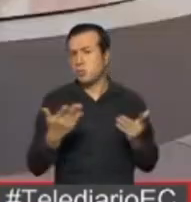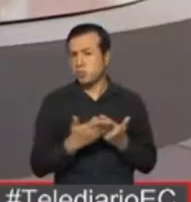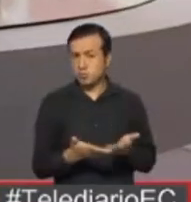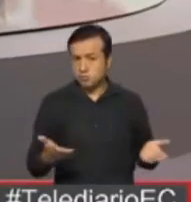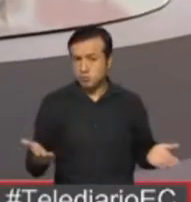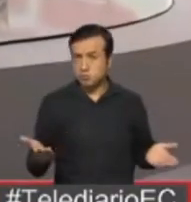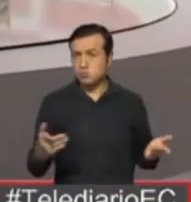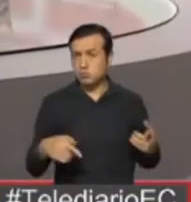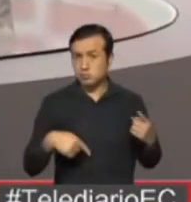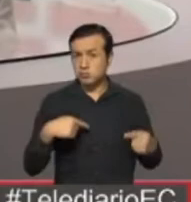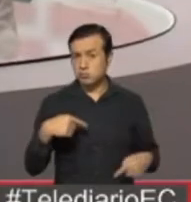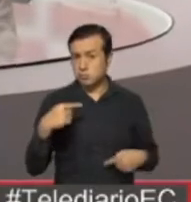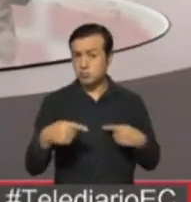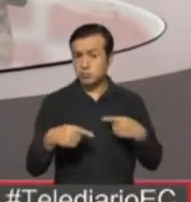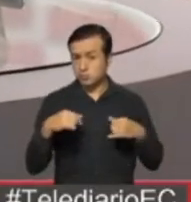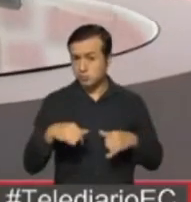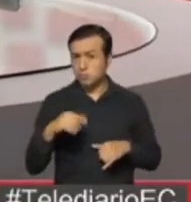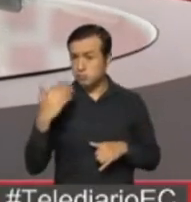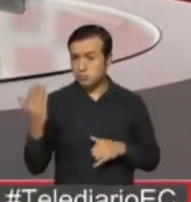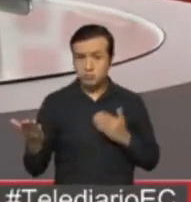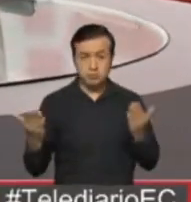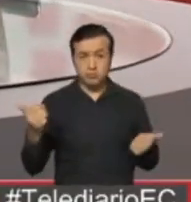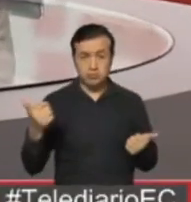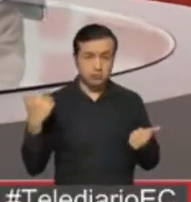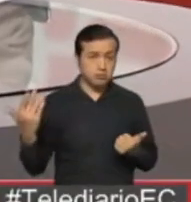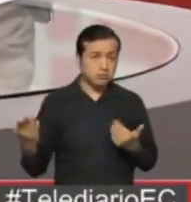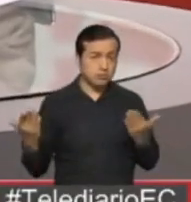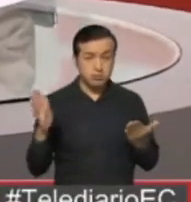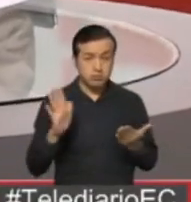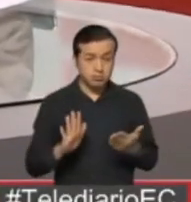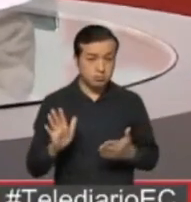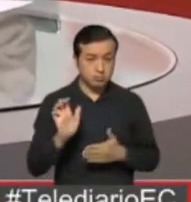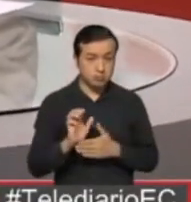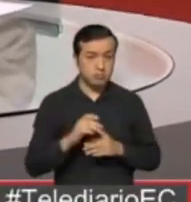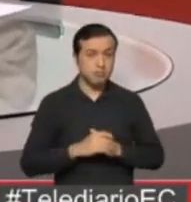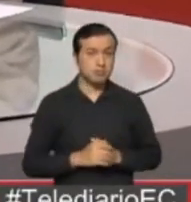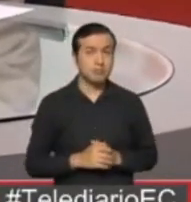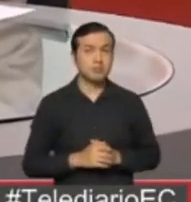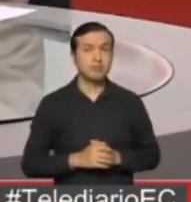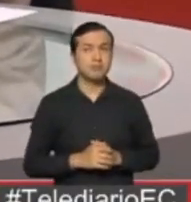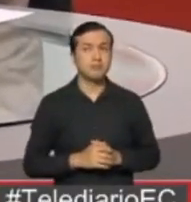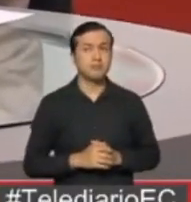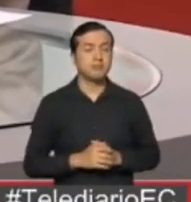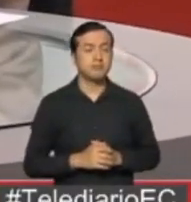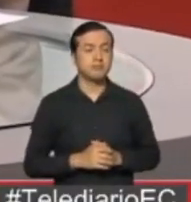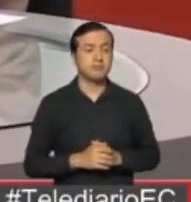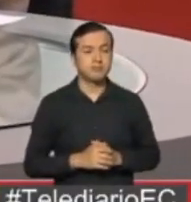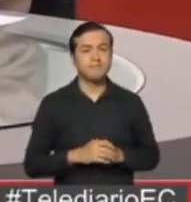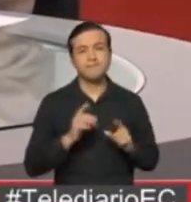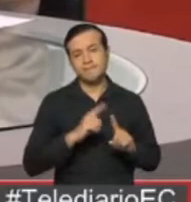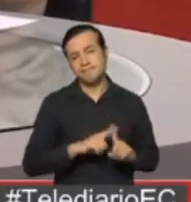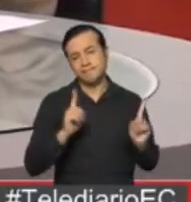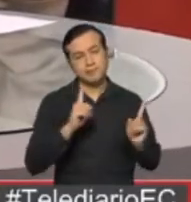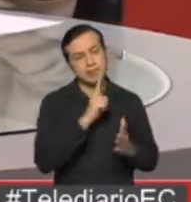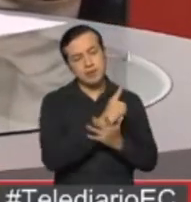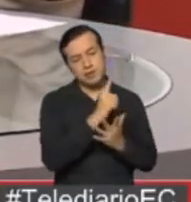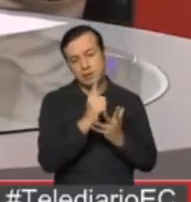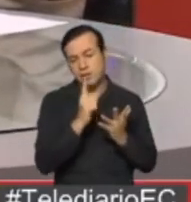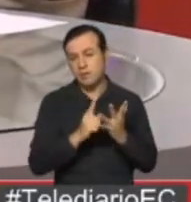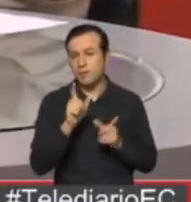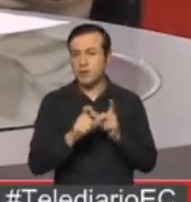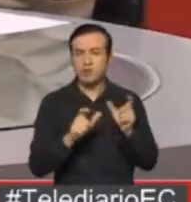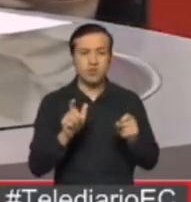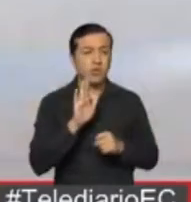frecuente es en un caso y el otro digamos en nuestro país bueno en realidad es muy diferente cada paciente es diferente